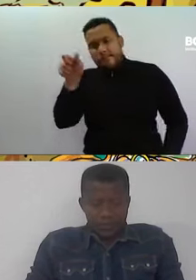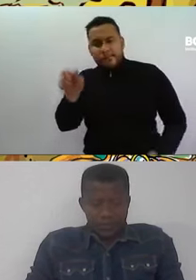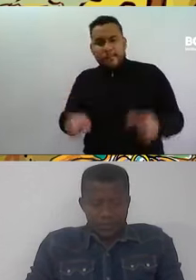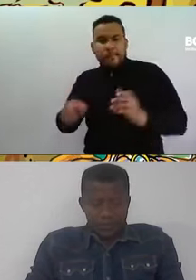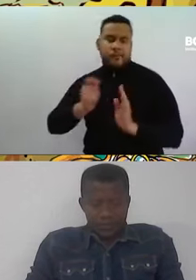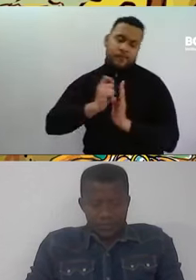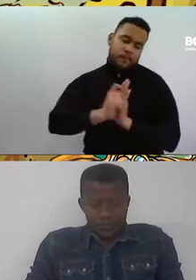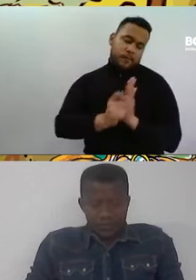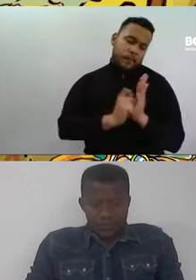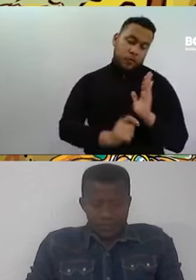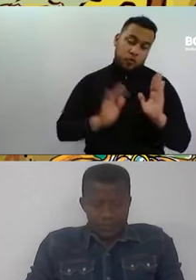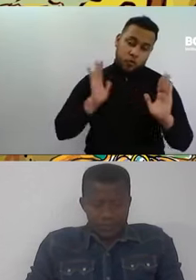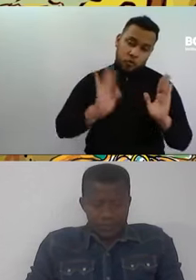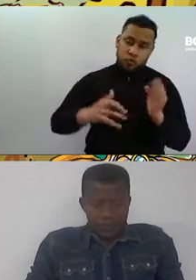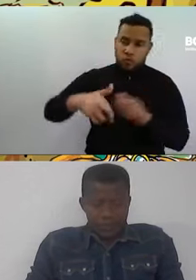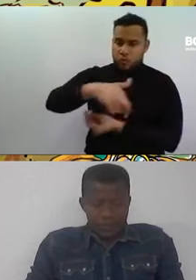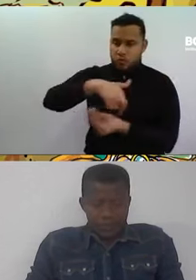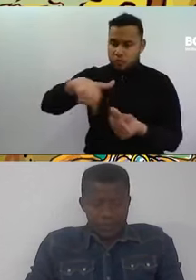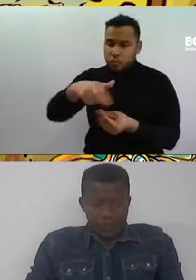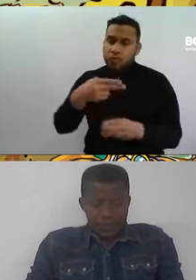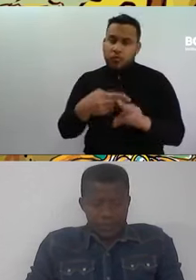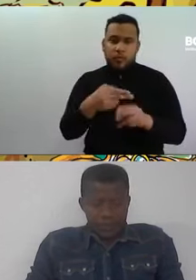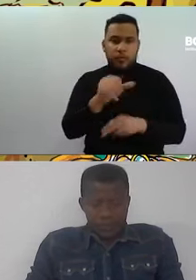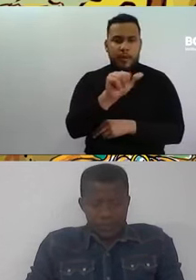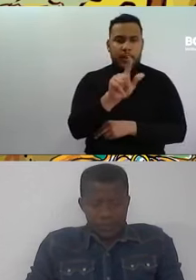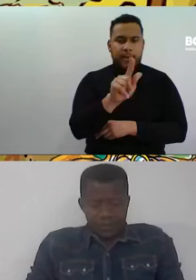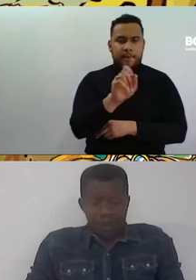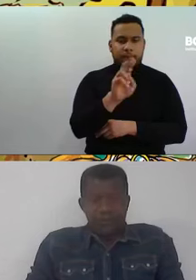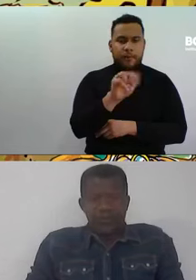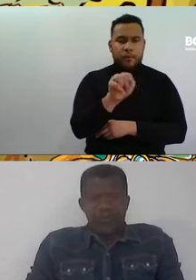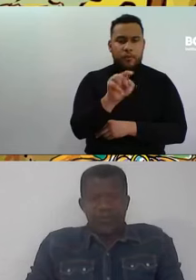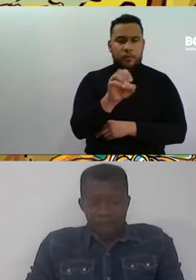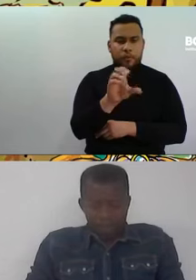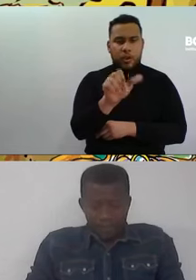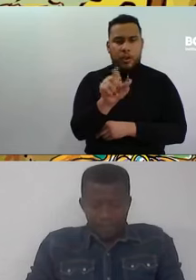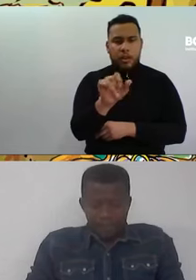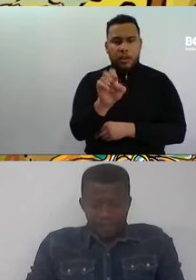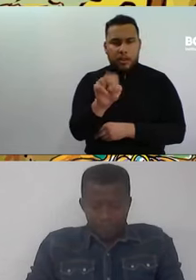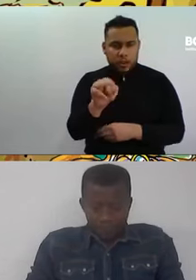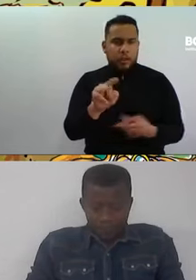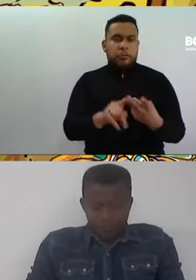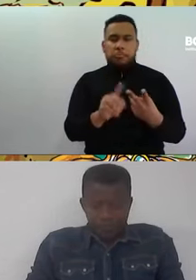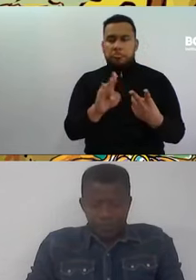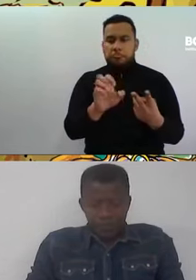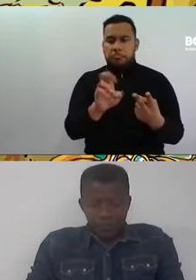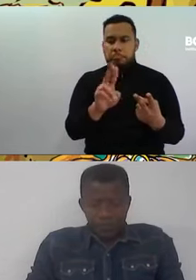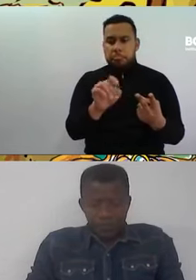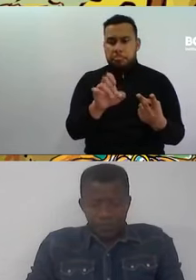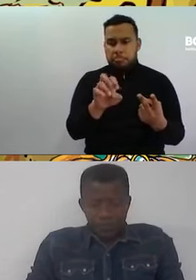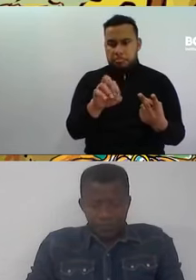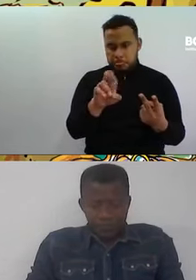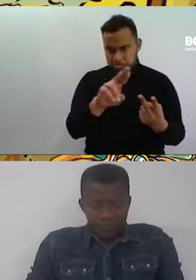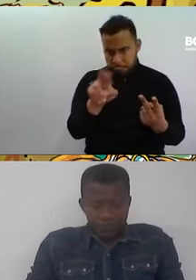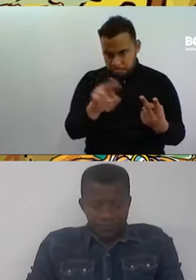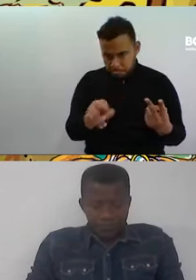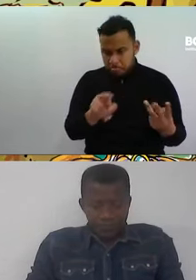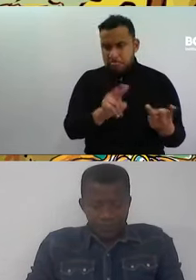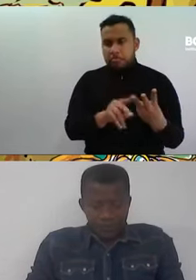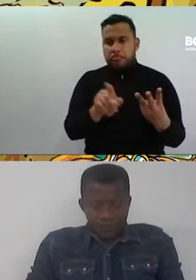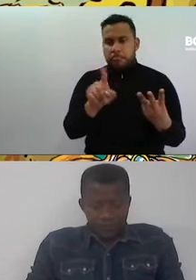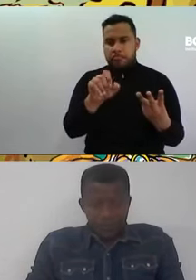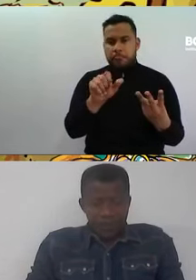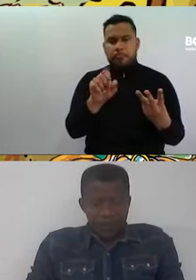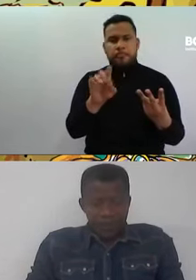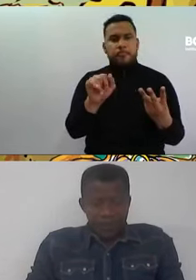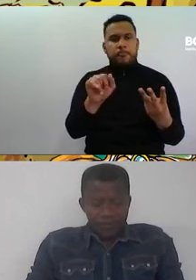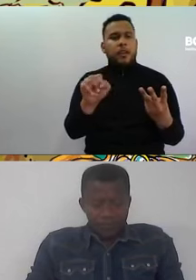Palenque, como Alfonso Cassiani, Bernardino Pérez, a Sebastián Salgado,